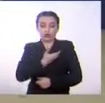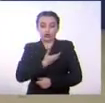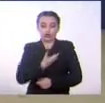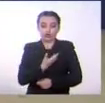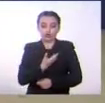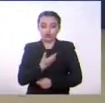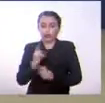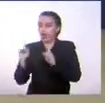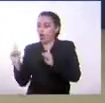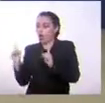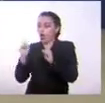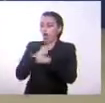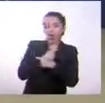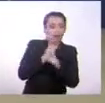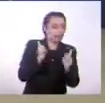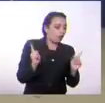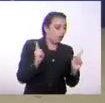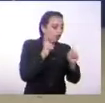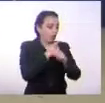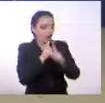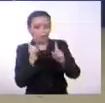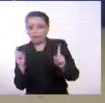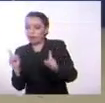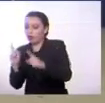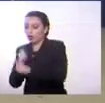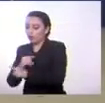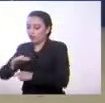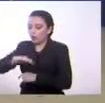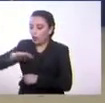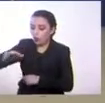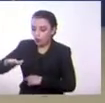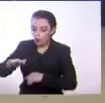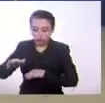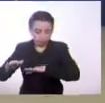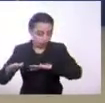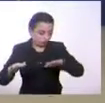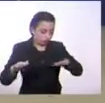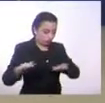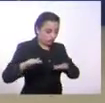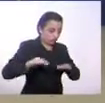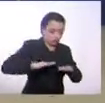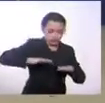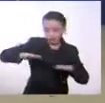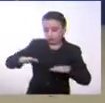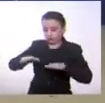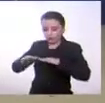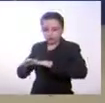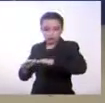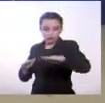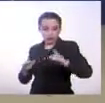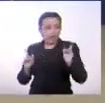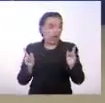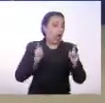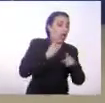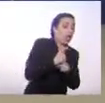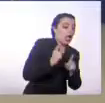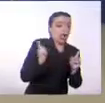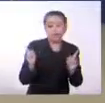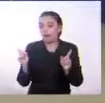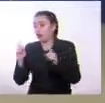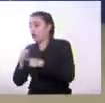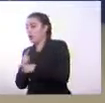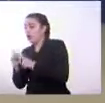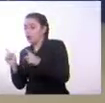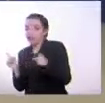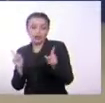cambia de papel cada vez que llega a actuar, por ejemplo, en la casa, en la escuela, en